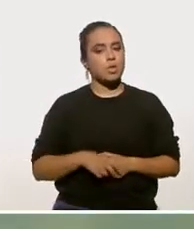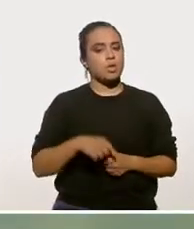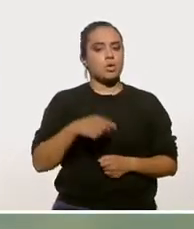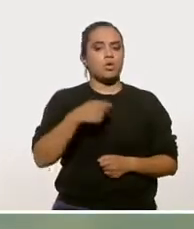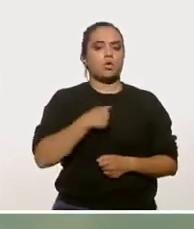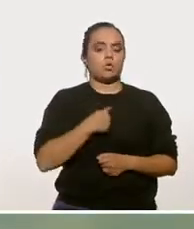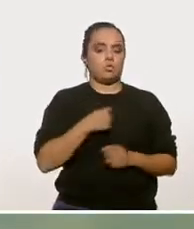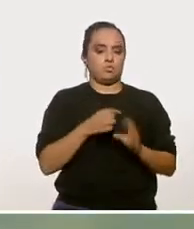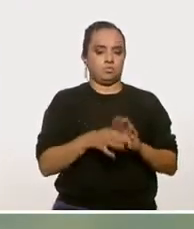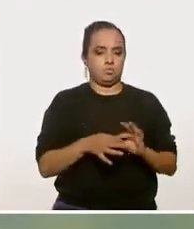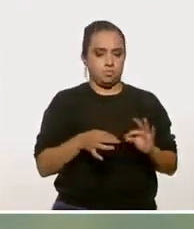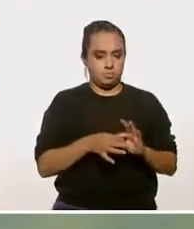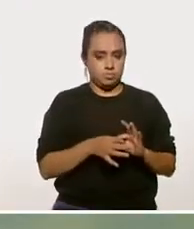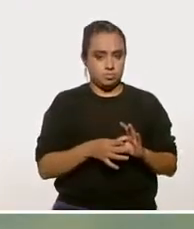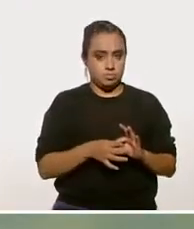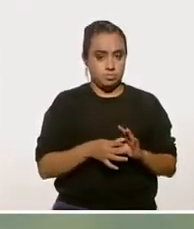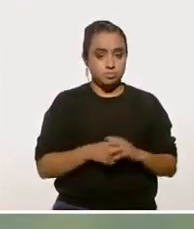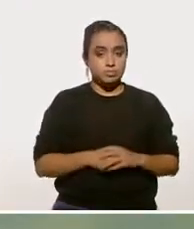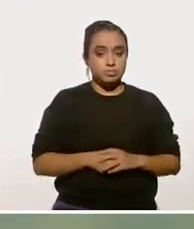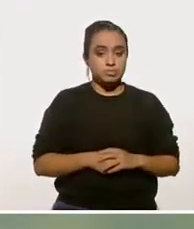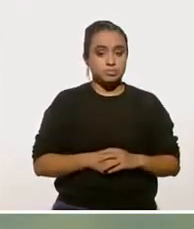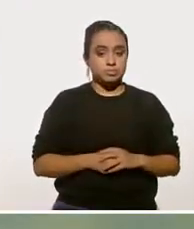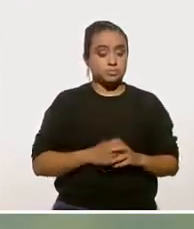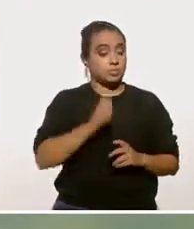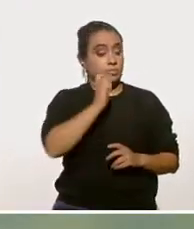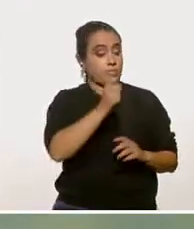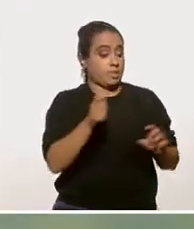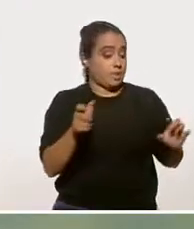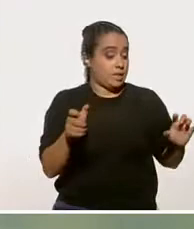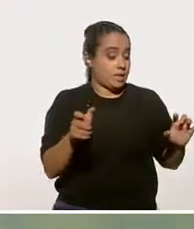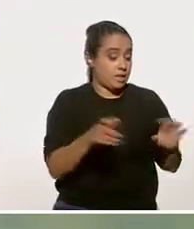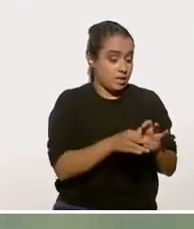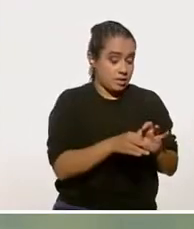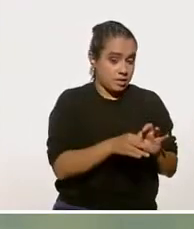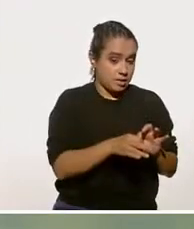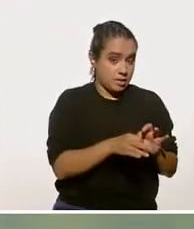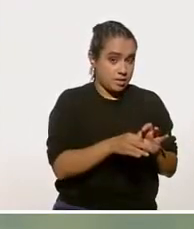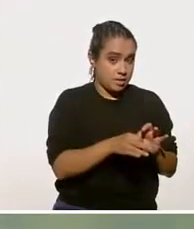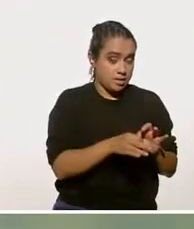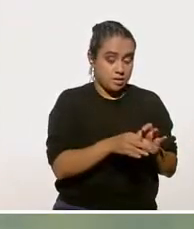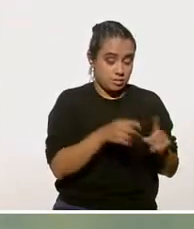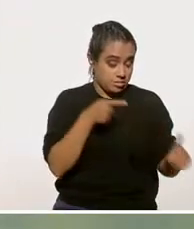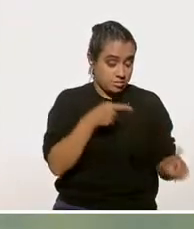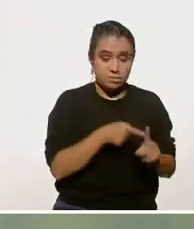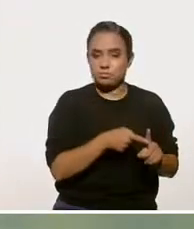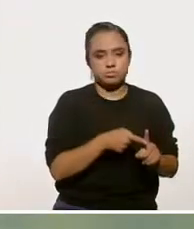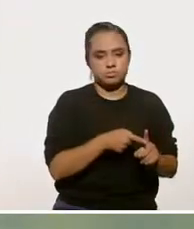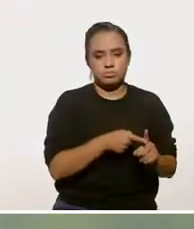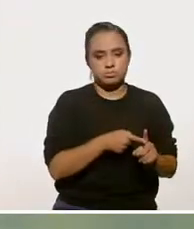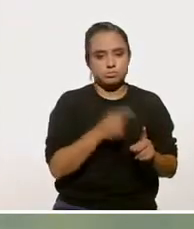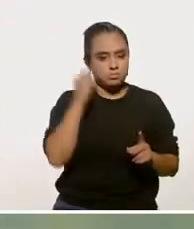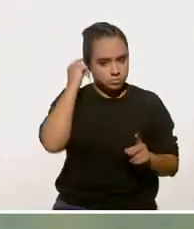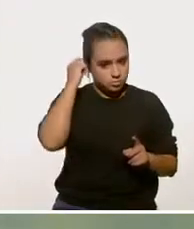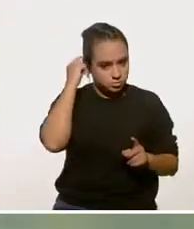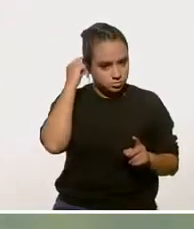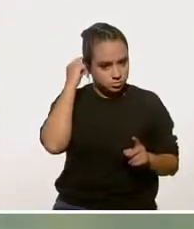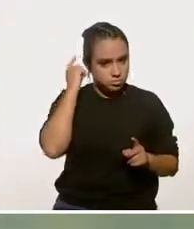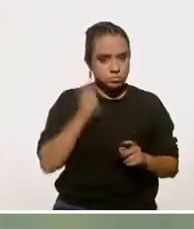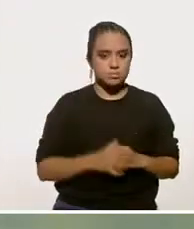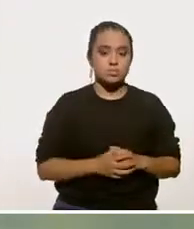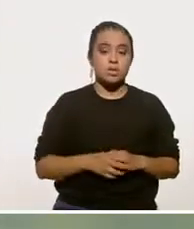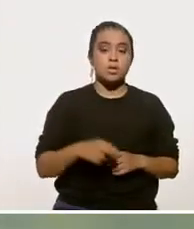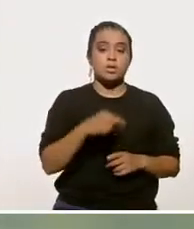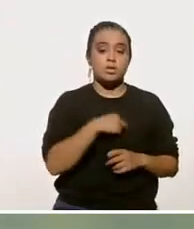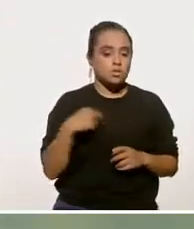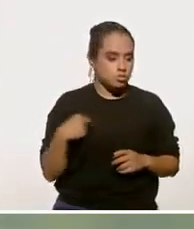es que no es que tenga que haber una correlación directa o causal. sino es en la medida en la que